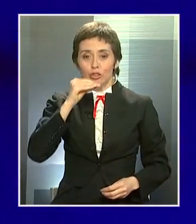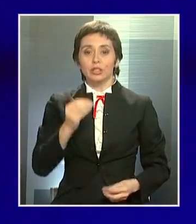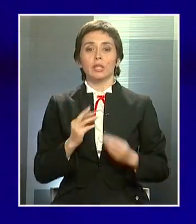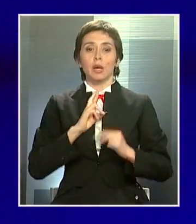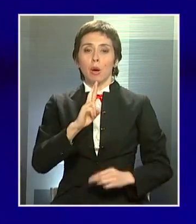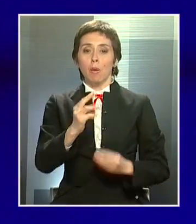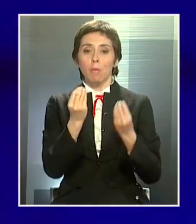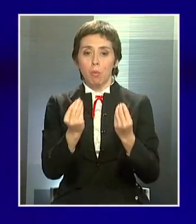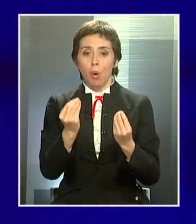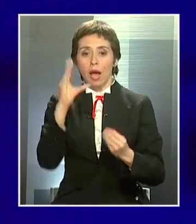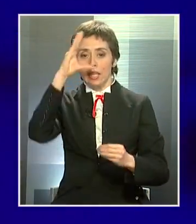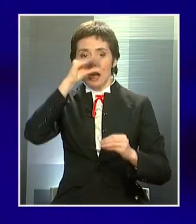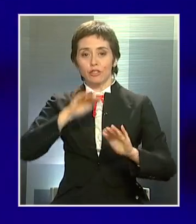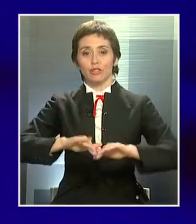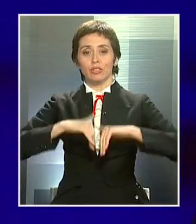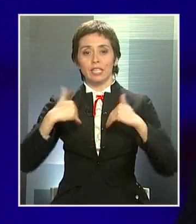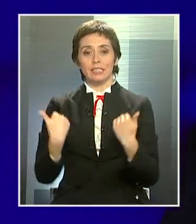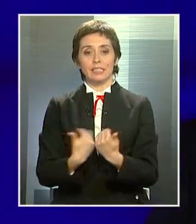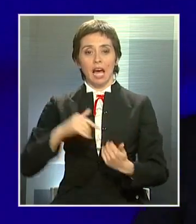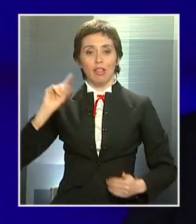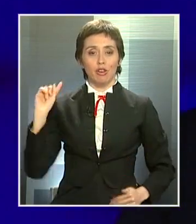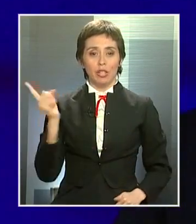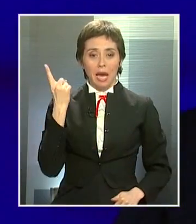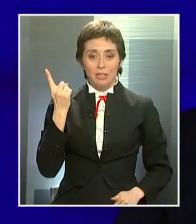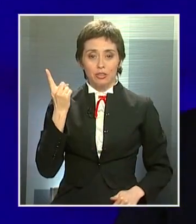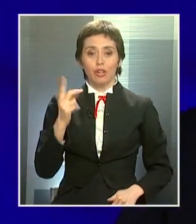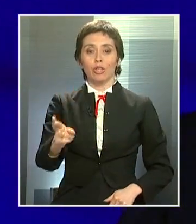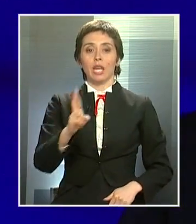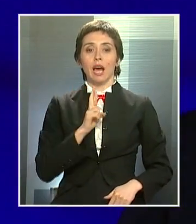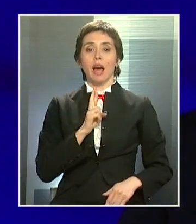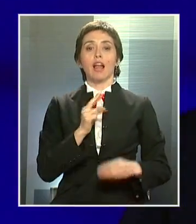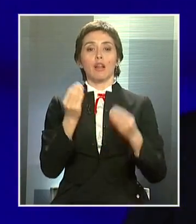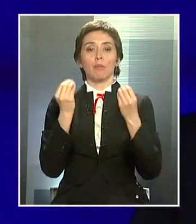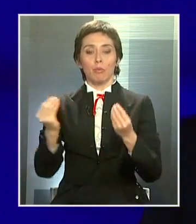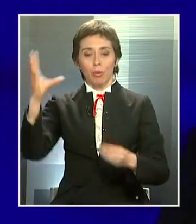¡Buenas noches, Estadio Nacional!